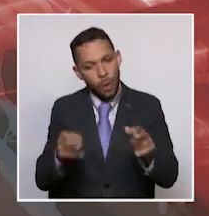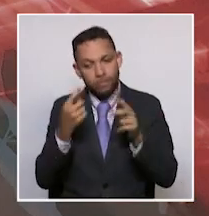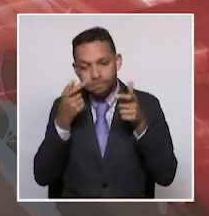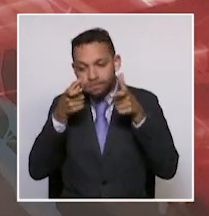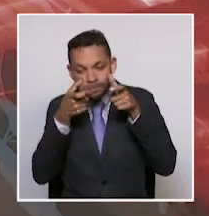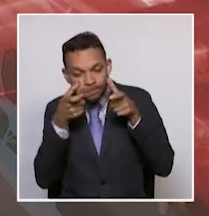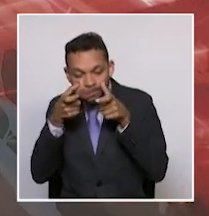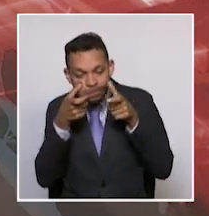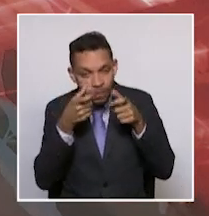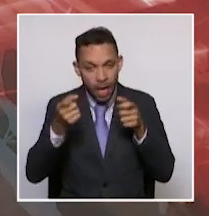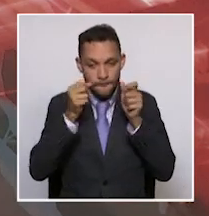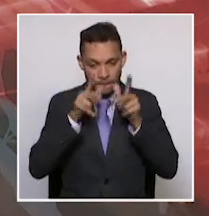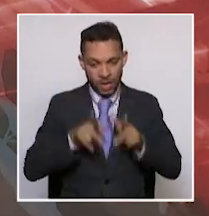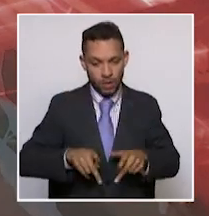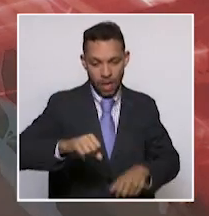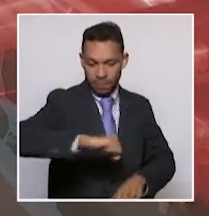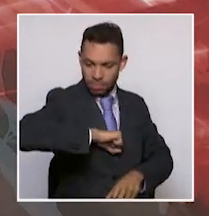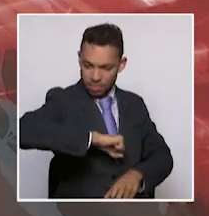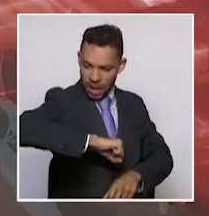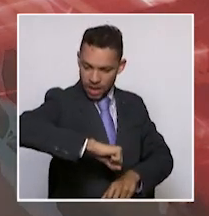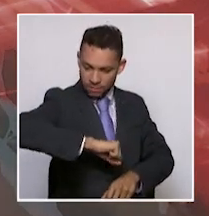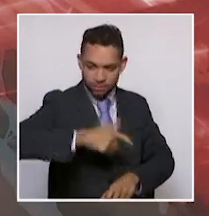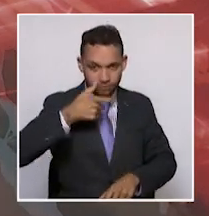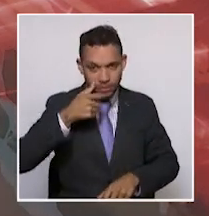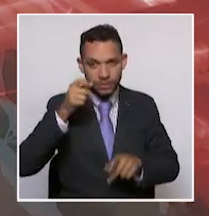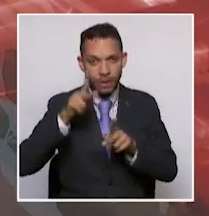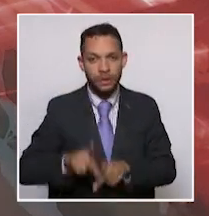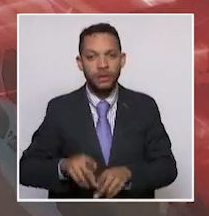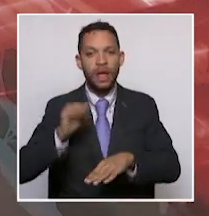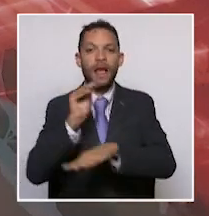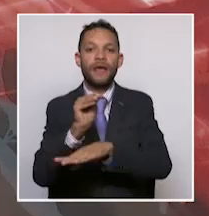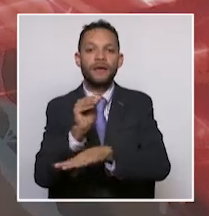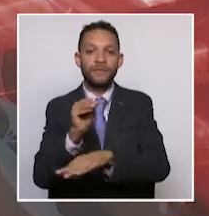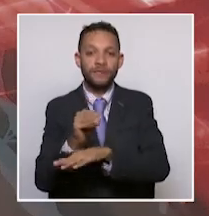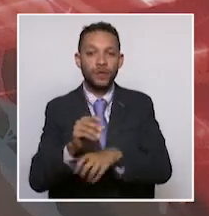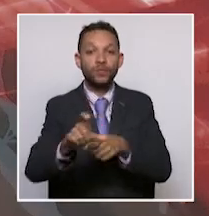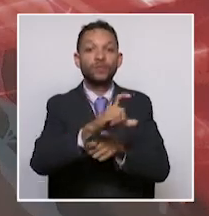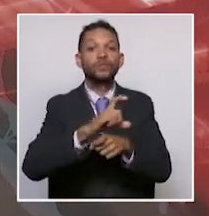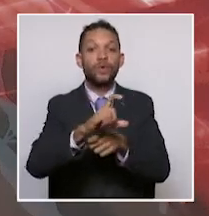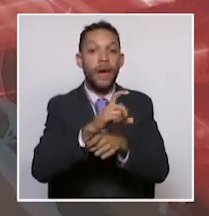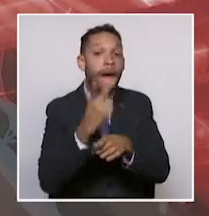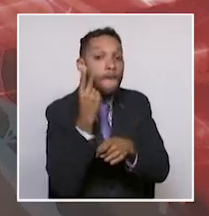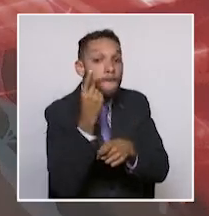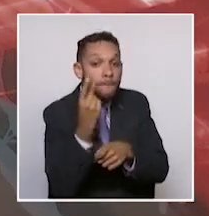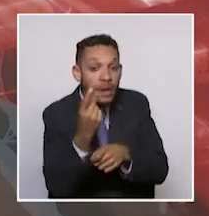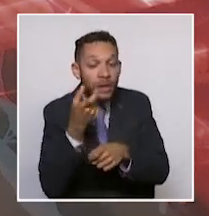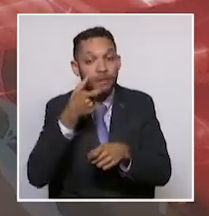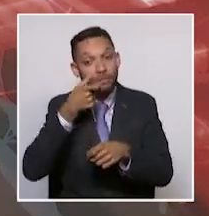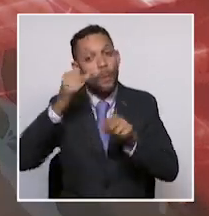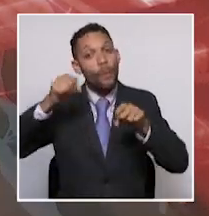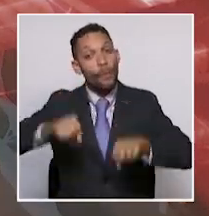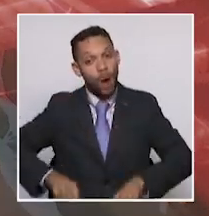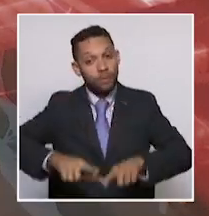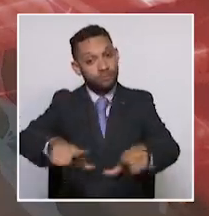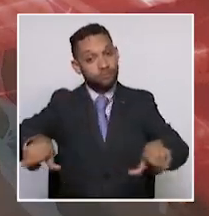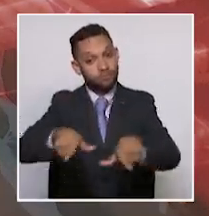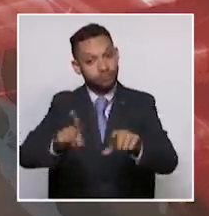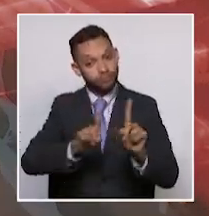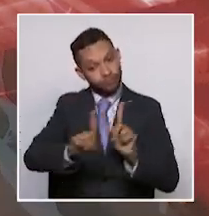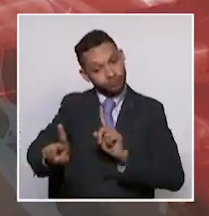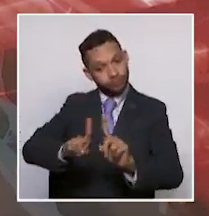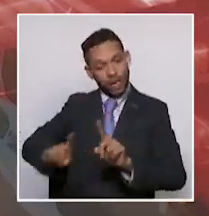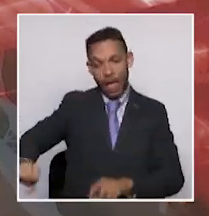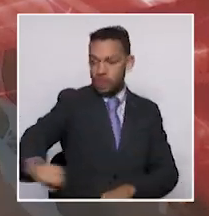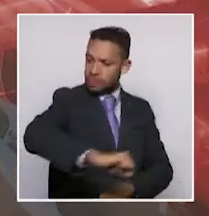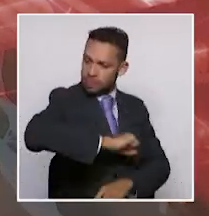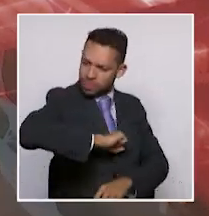Derechos Humanos y seguramente la invitación reiterada es para que todos los habitantes de Pereira aprovechen este nuevo espacio que tienen y así hagan cumplir y